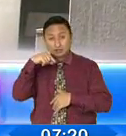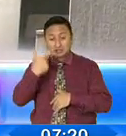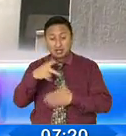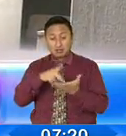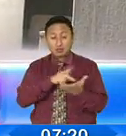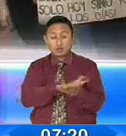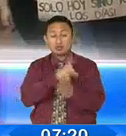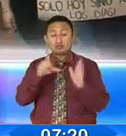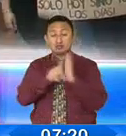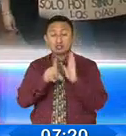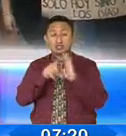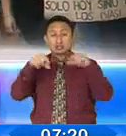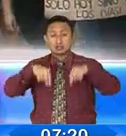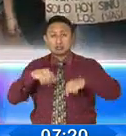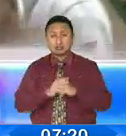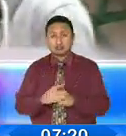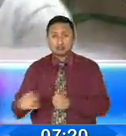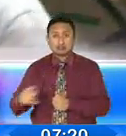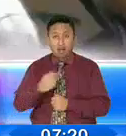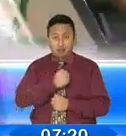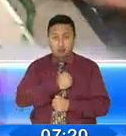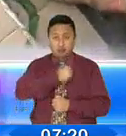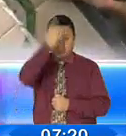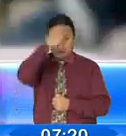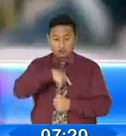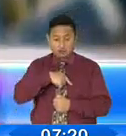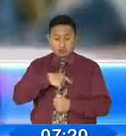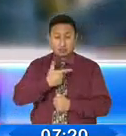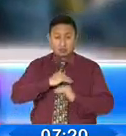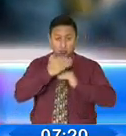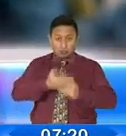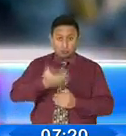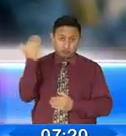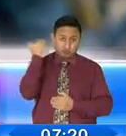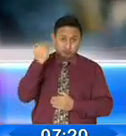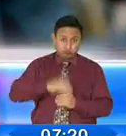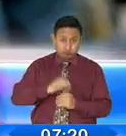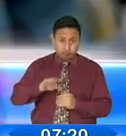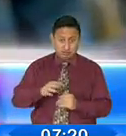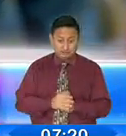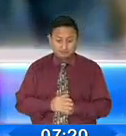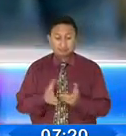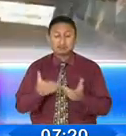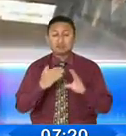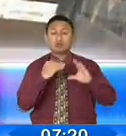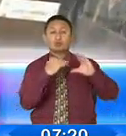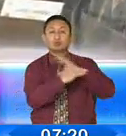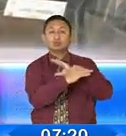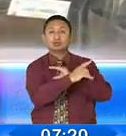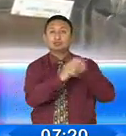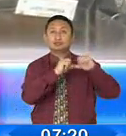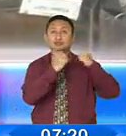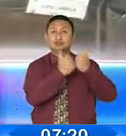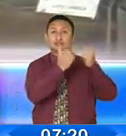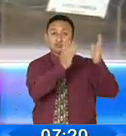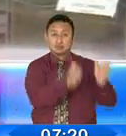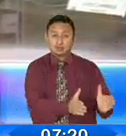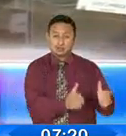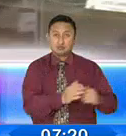ley que regule la interrupción voluntaria del embarazo en casos de violación, que deberá ser enviado al Legislativo para su